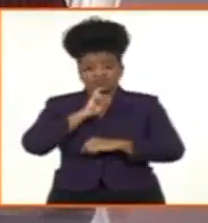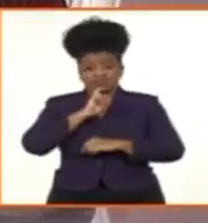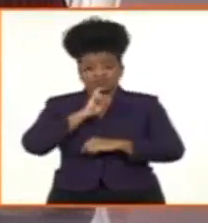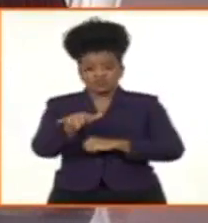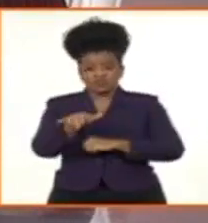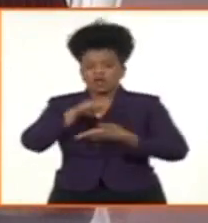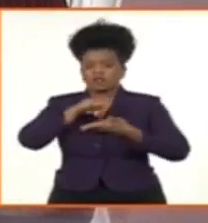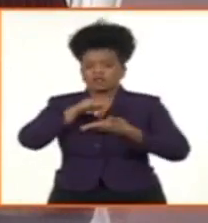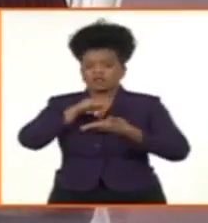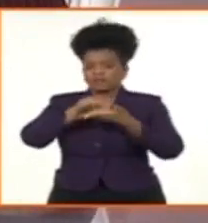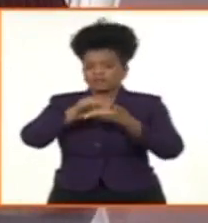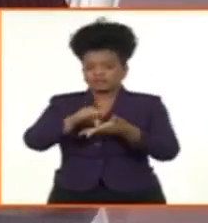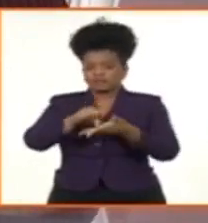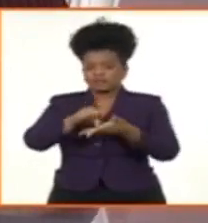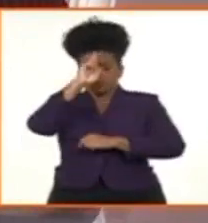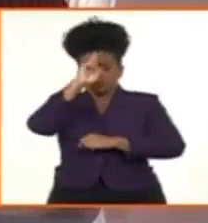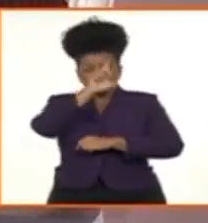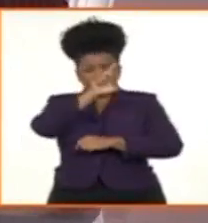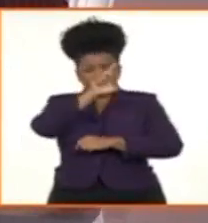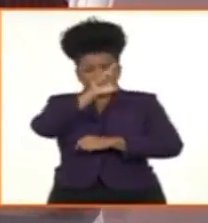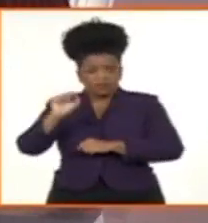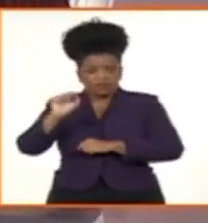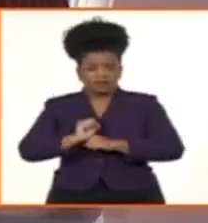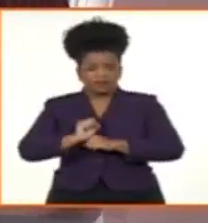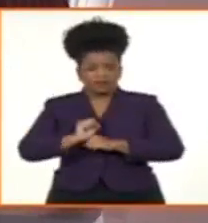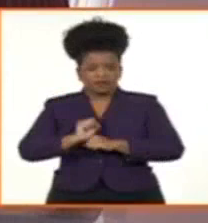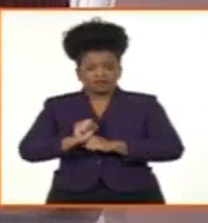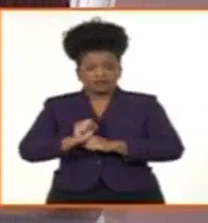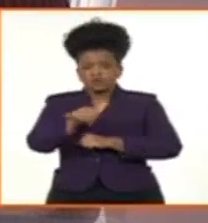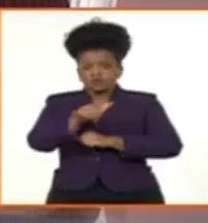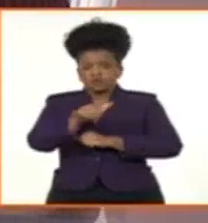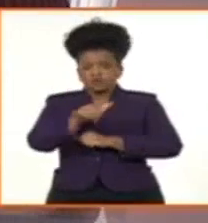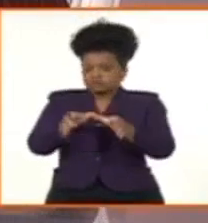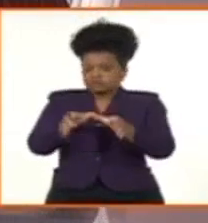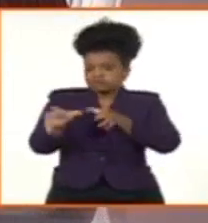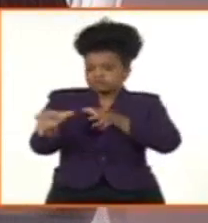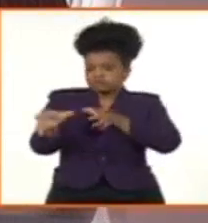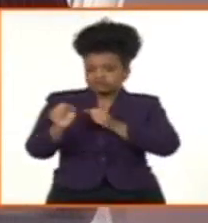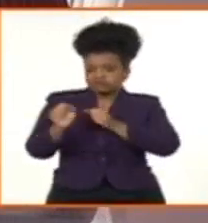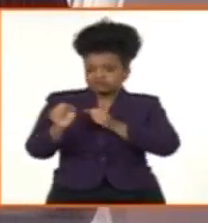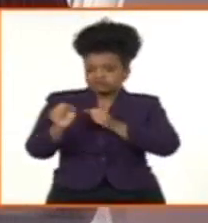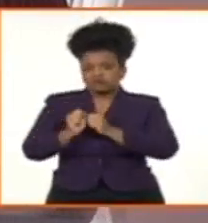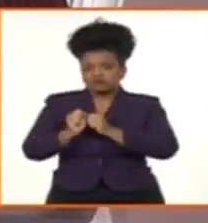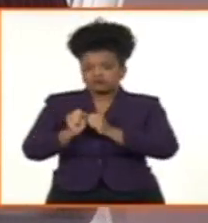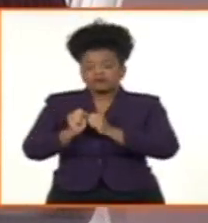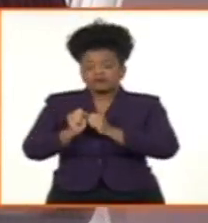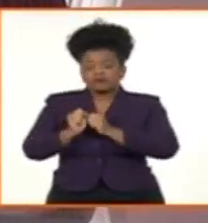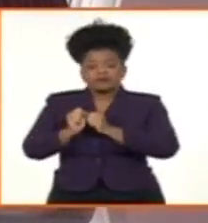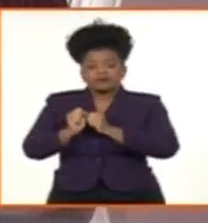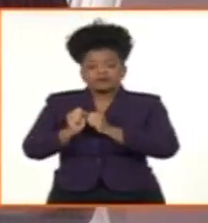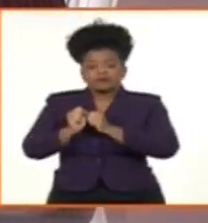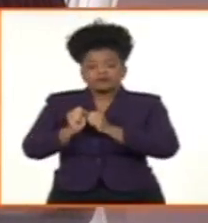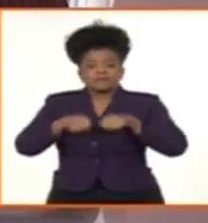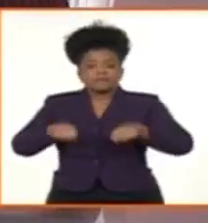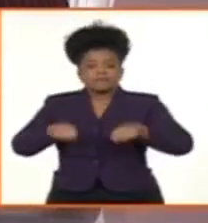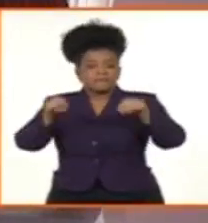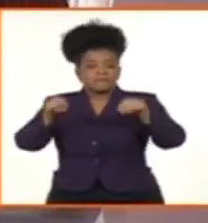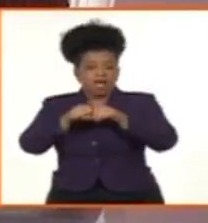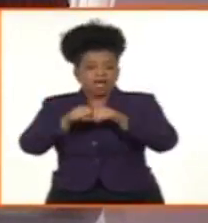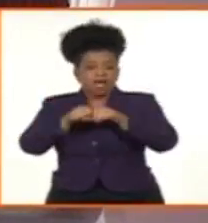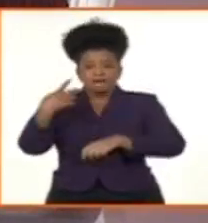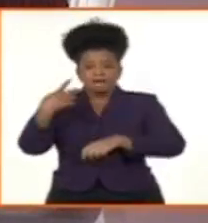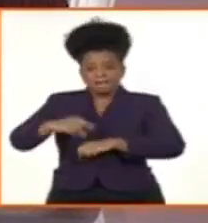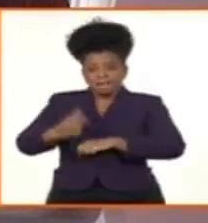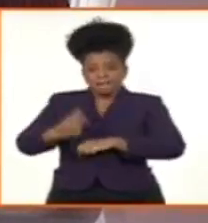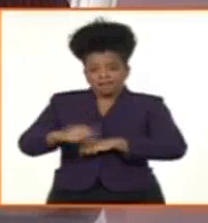centros hospitalarios, en los centros de aislamiento, garantizar la conectividad para los ensayos de las vacunas, garantizar